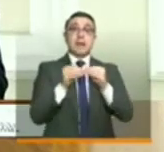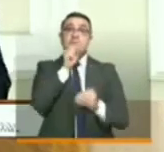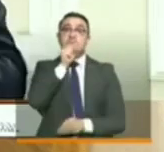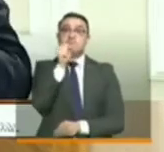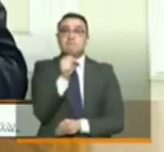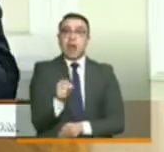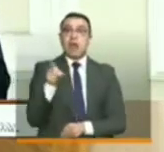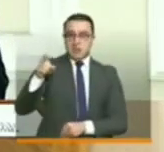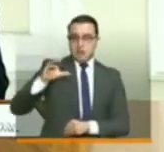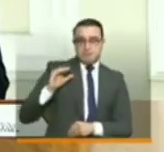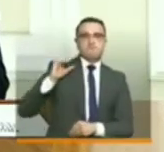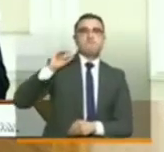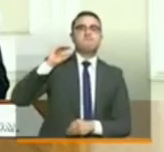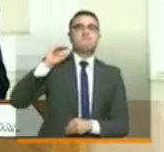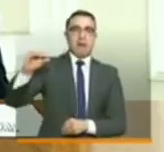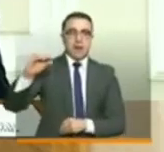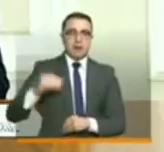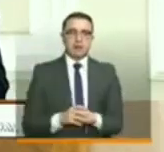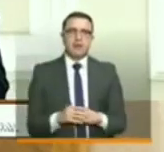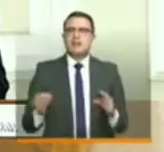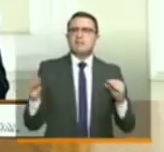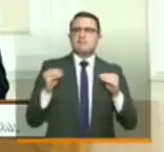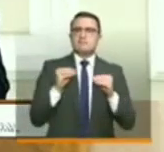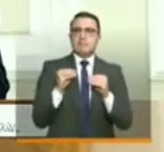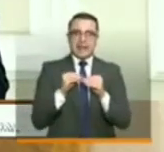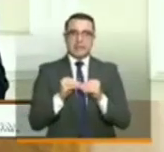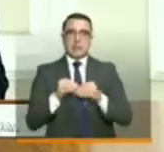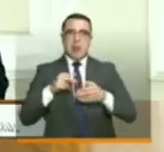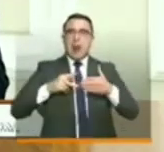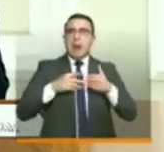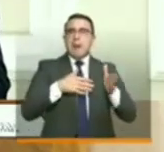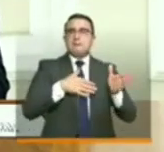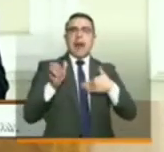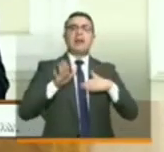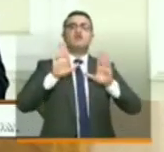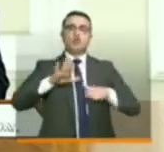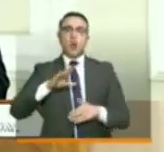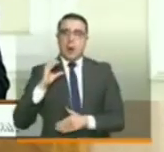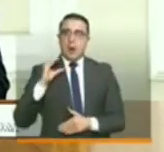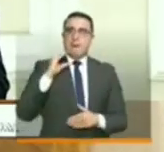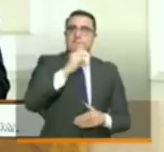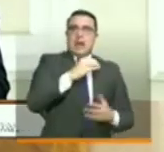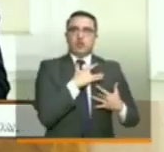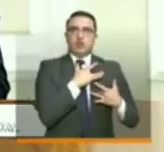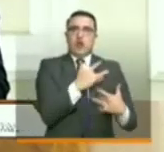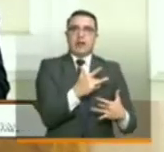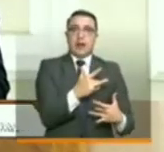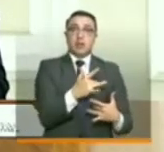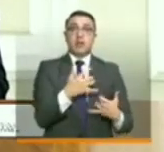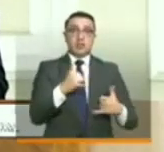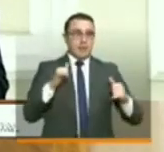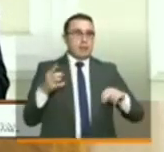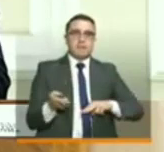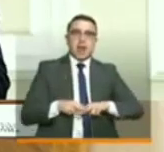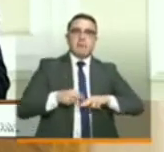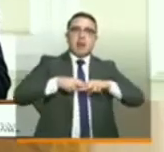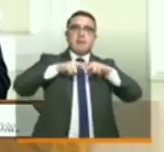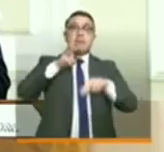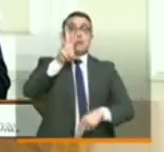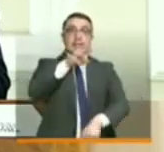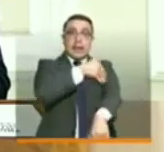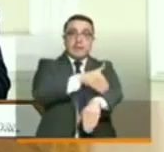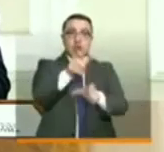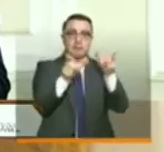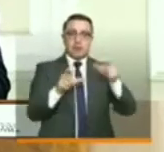Mayor. También hemos visto cómo Ingreso Solidario nace y llega a cerca de 3 millones de colombianos.